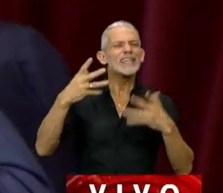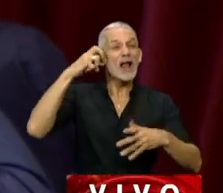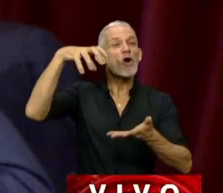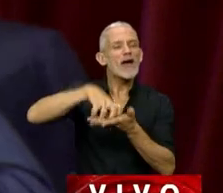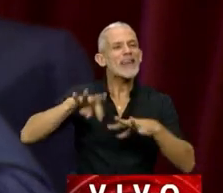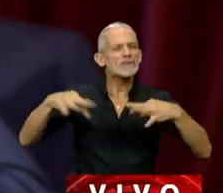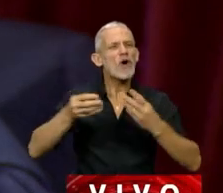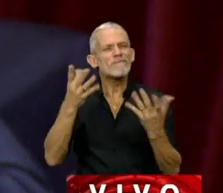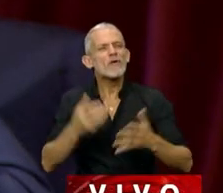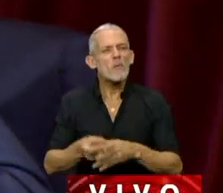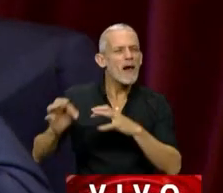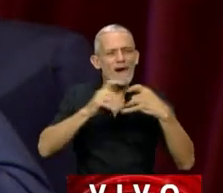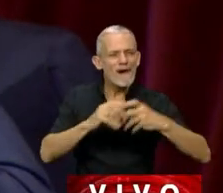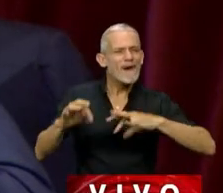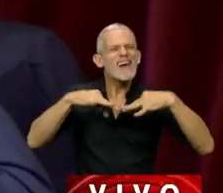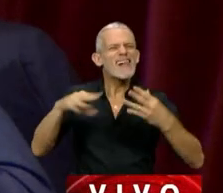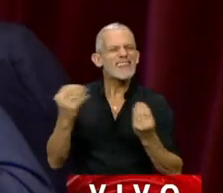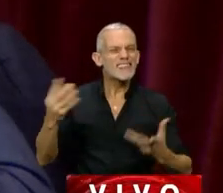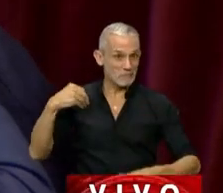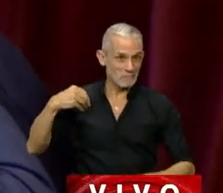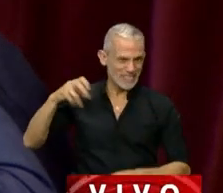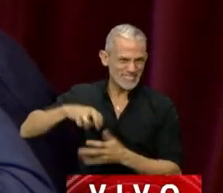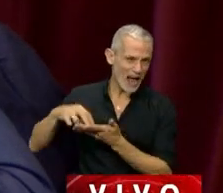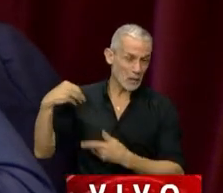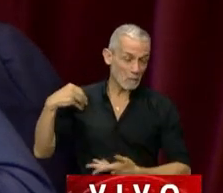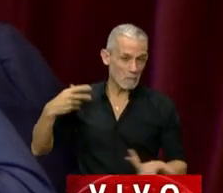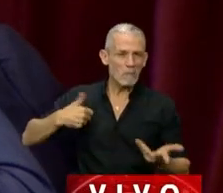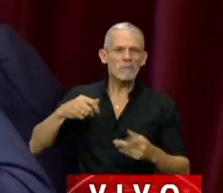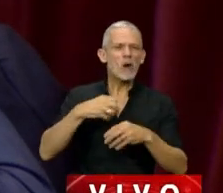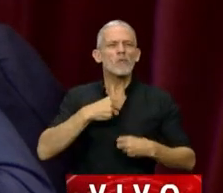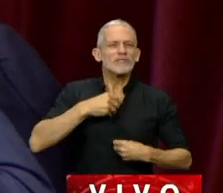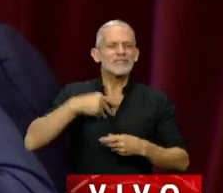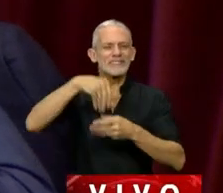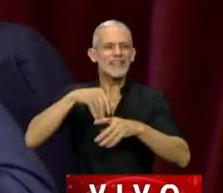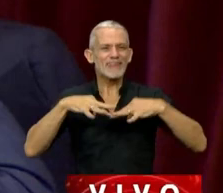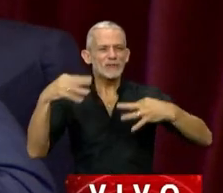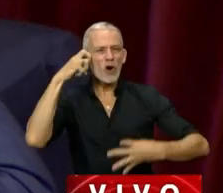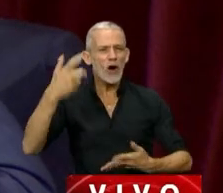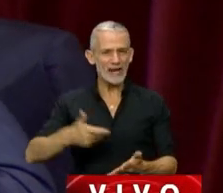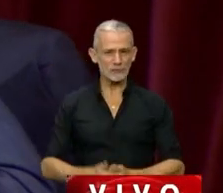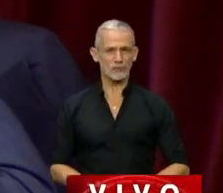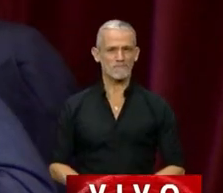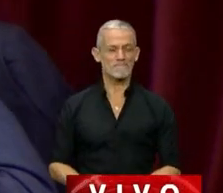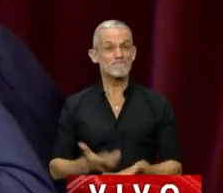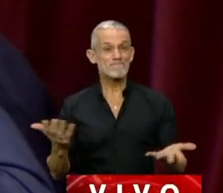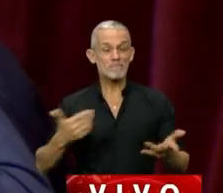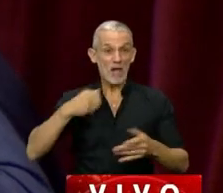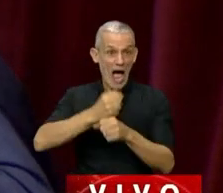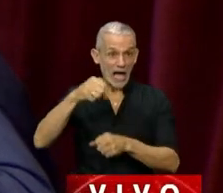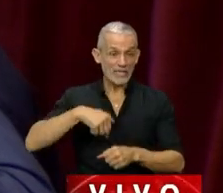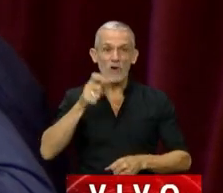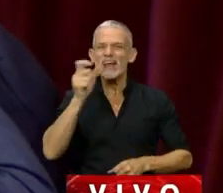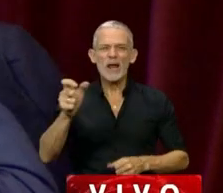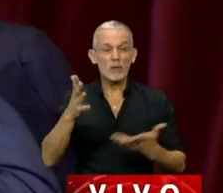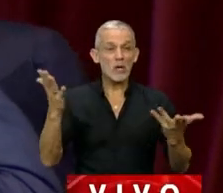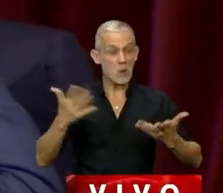Congreso, cómo es el debate en el Congreso, cómo te sentís dentro del Congreso. Y la verdad que hasta ahora la respuesta